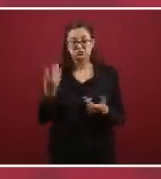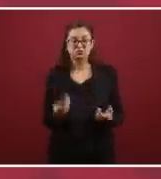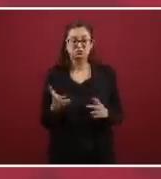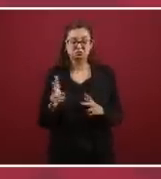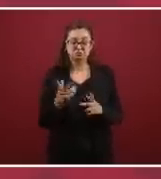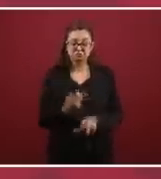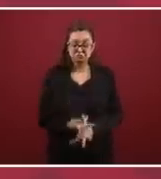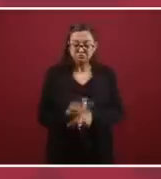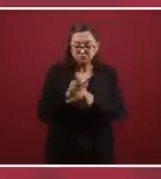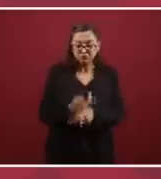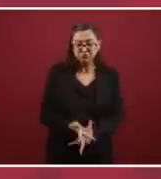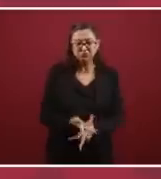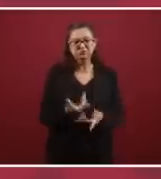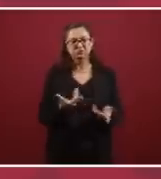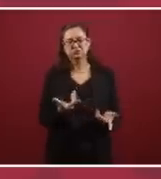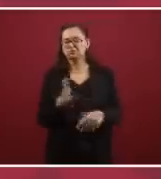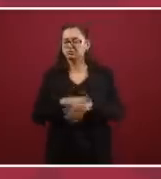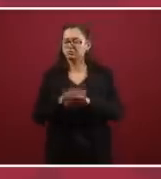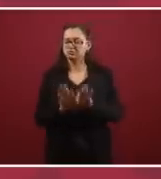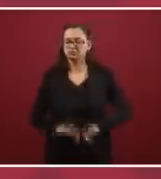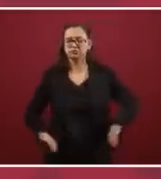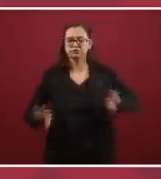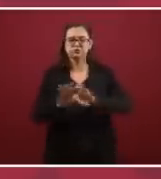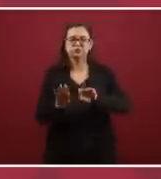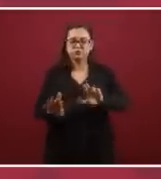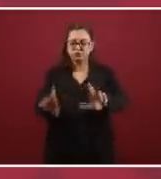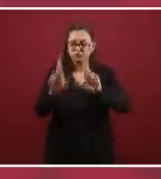acudo al respeto,